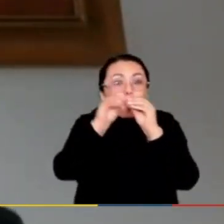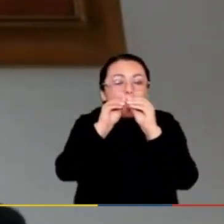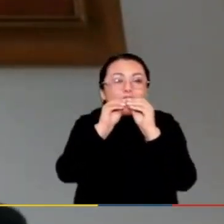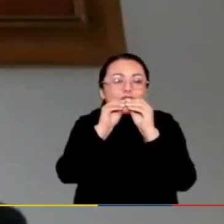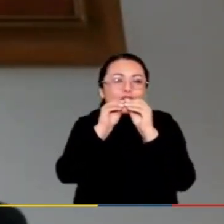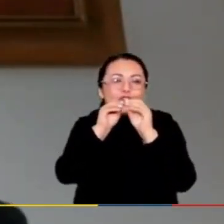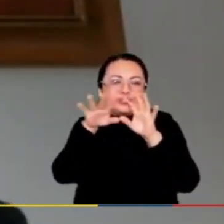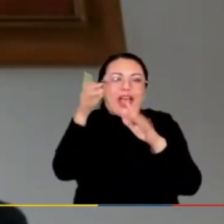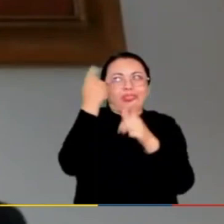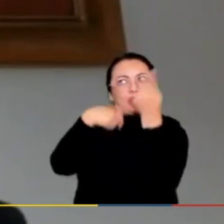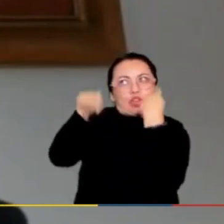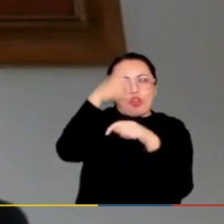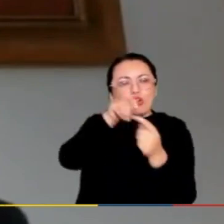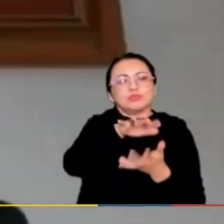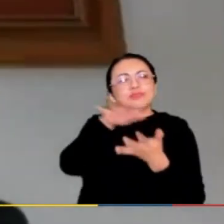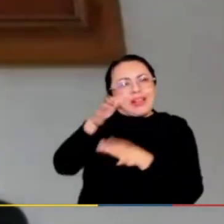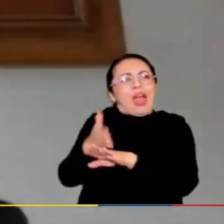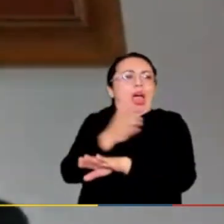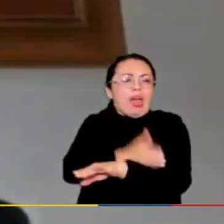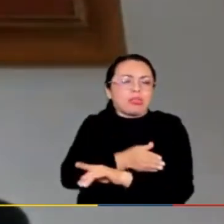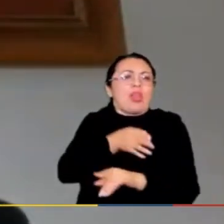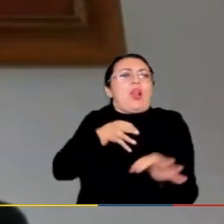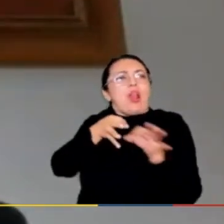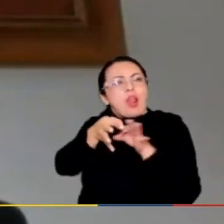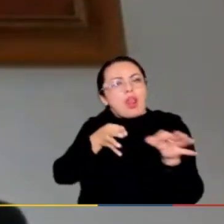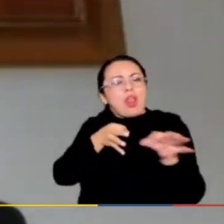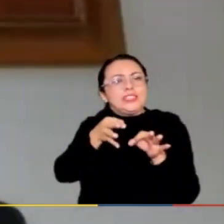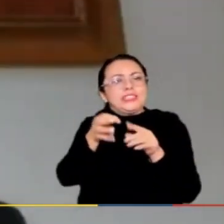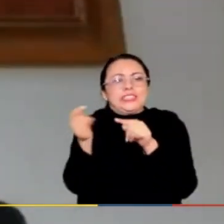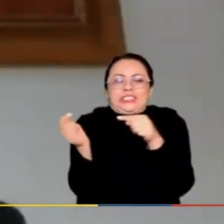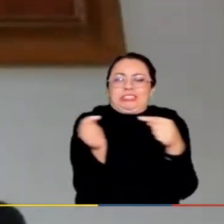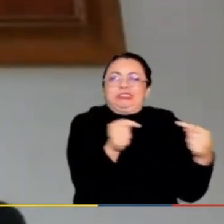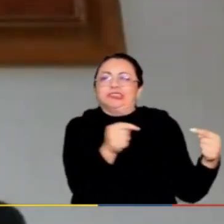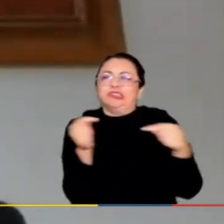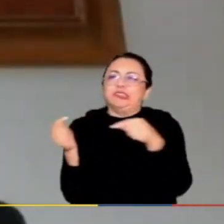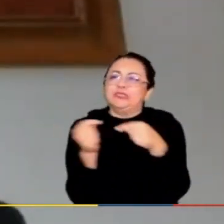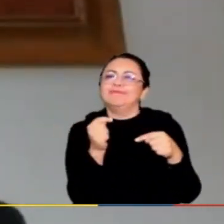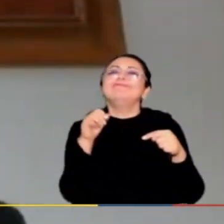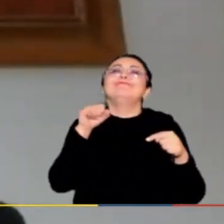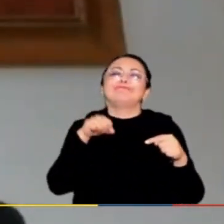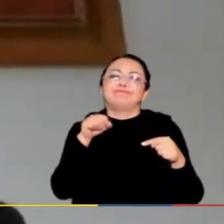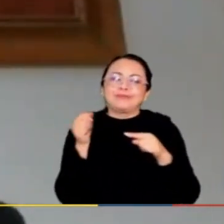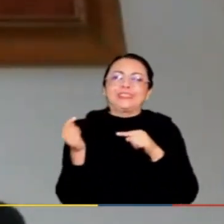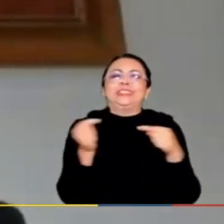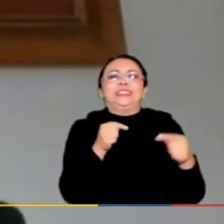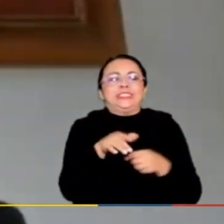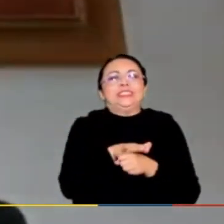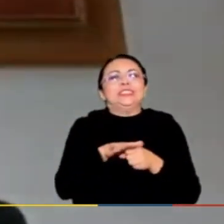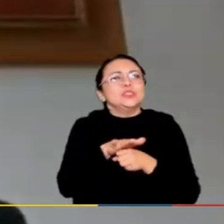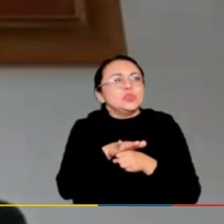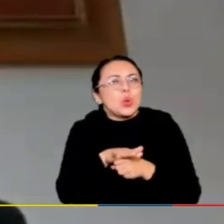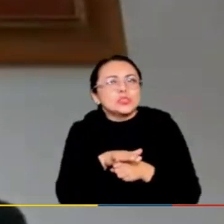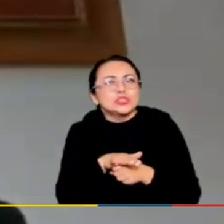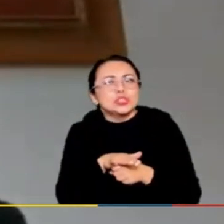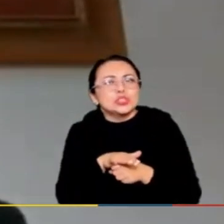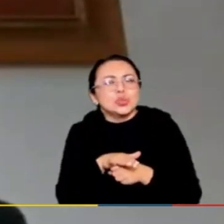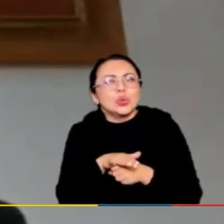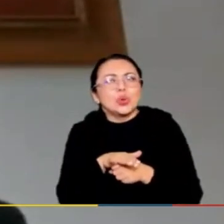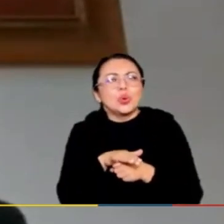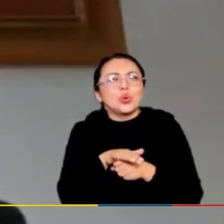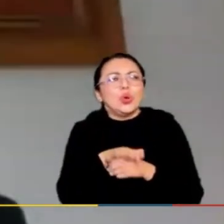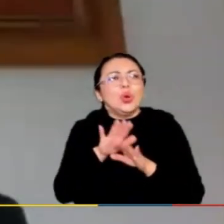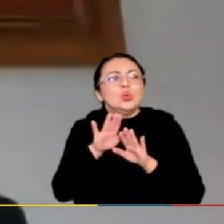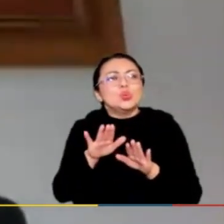ya ampliamente se ha explicado. Vemos una tensión, como se acaba de mencionar, una tensión de ese